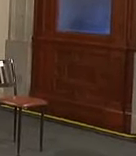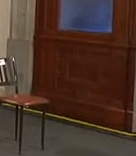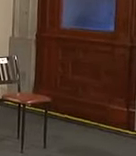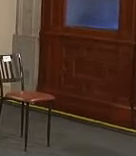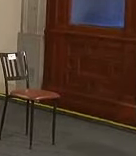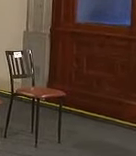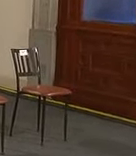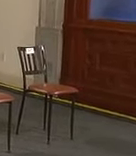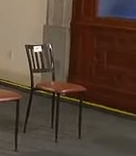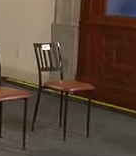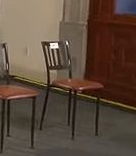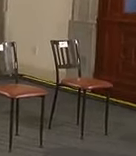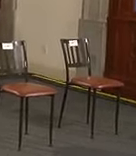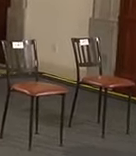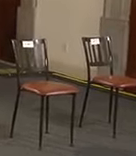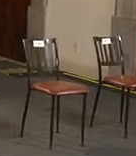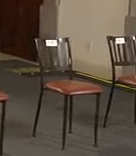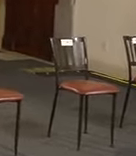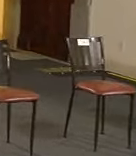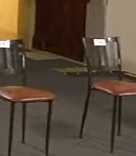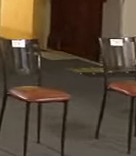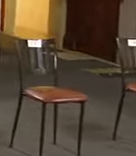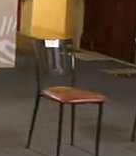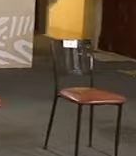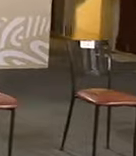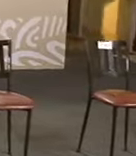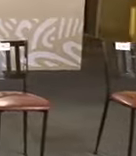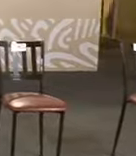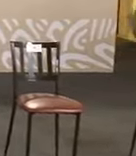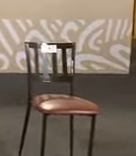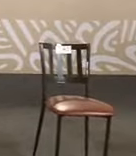Buenos días. Buenos días. Ánimo.